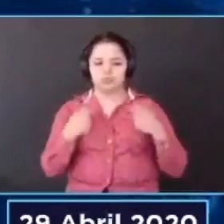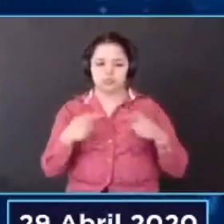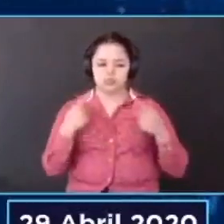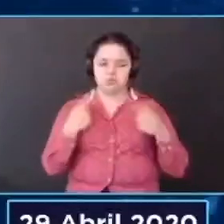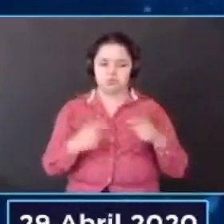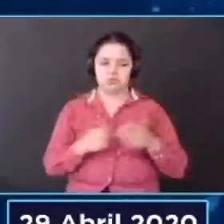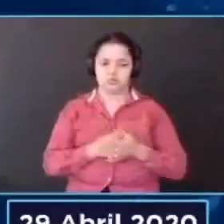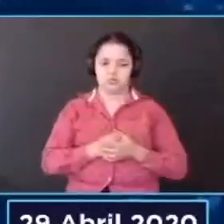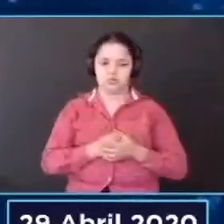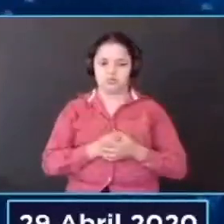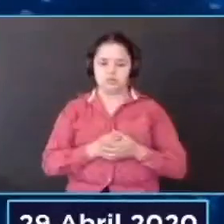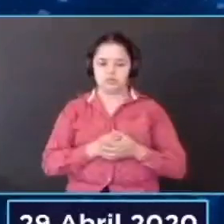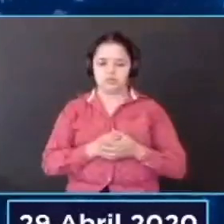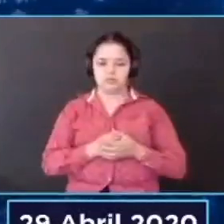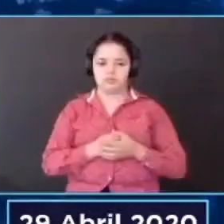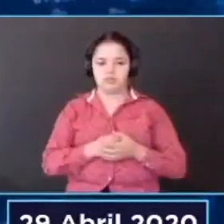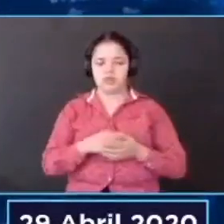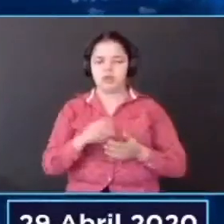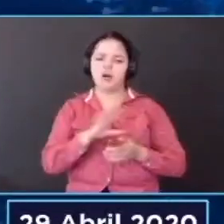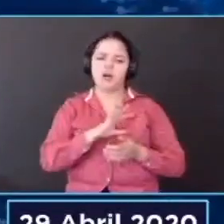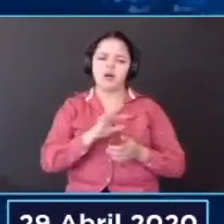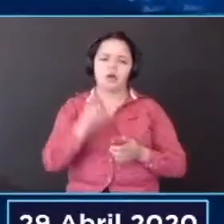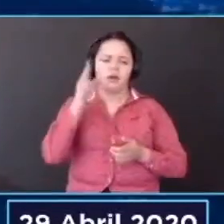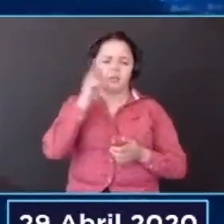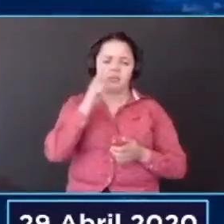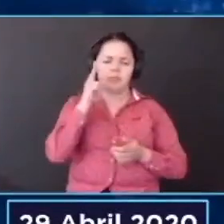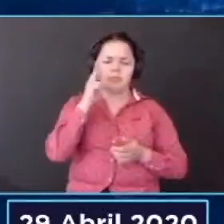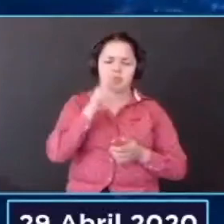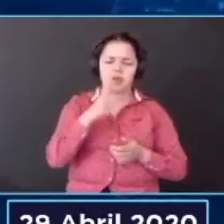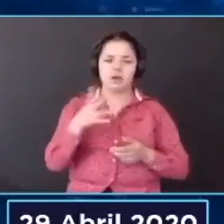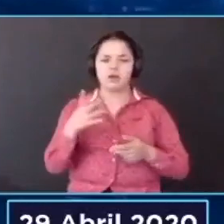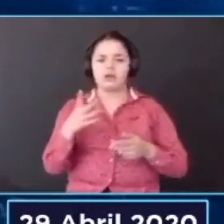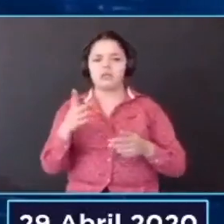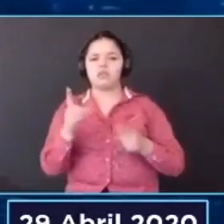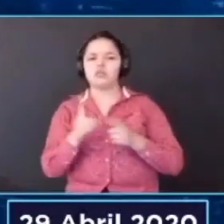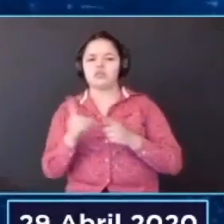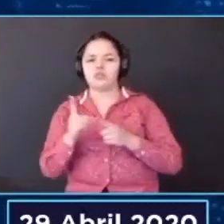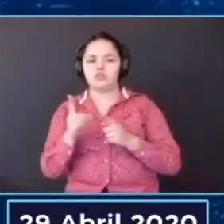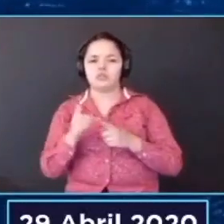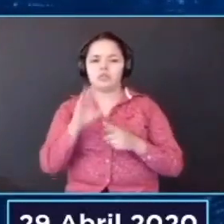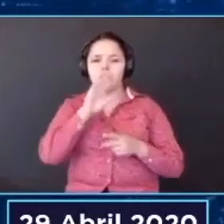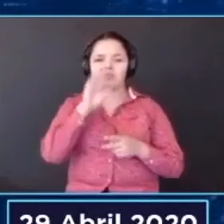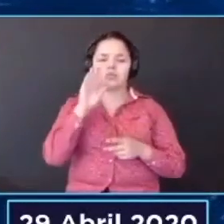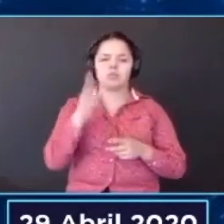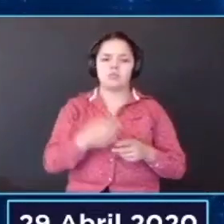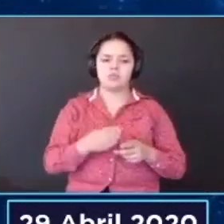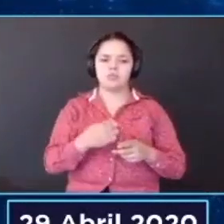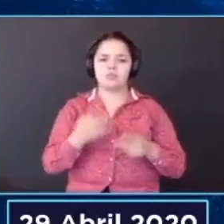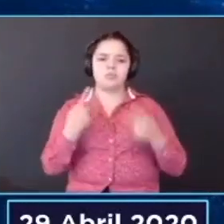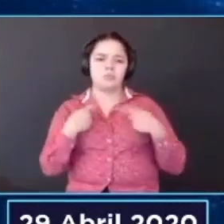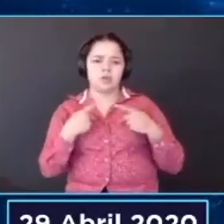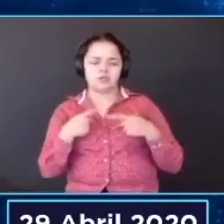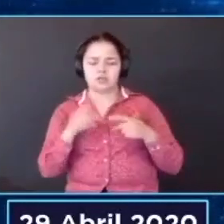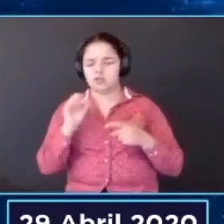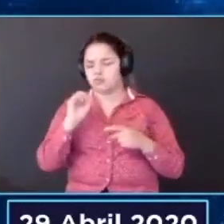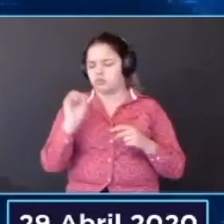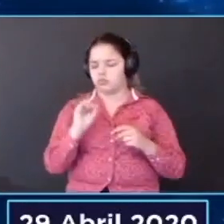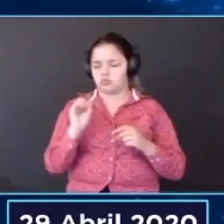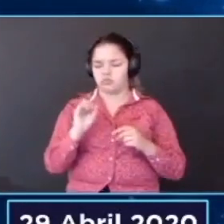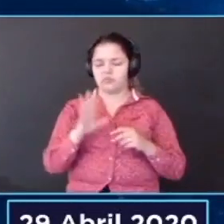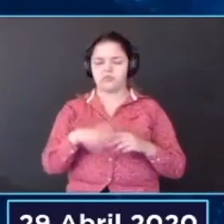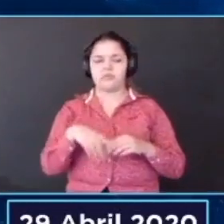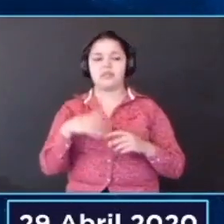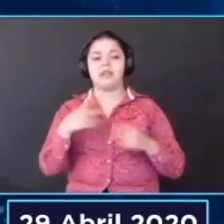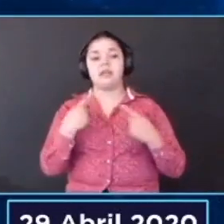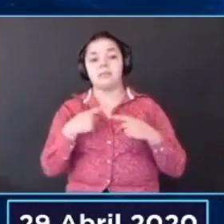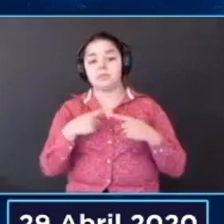se mantiene con los casos más altos, 259, Chihuahua 103 y Bachínima, que